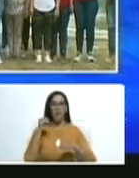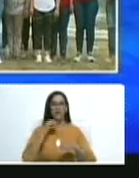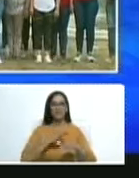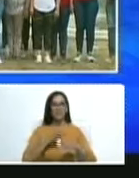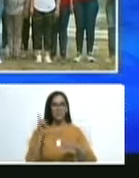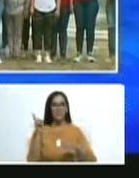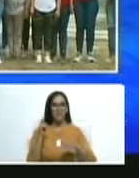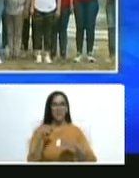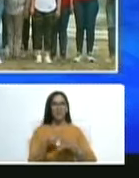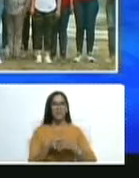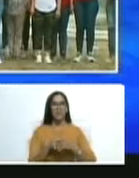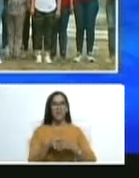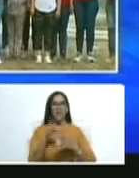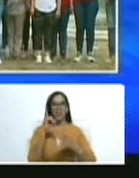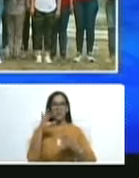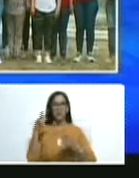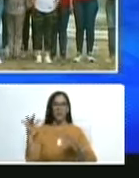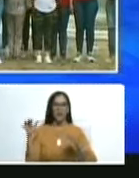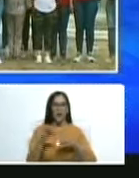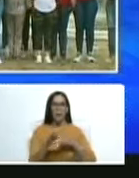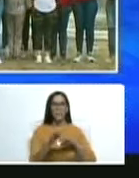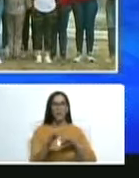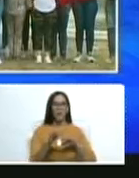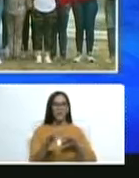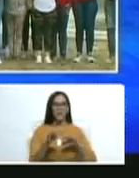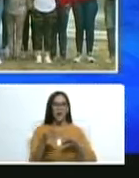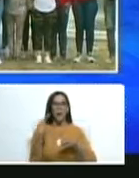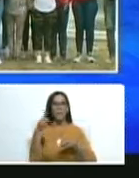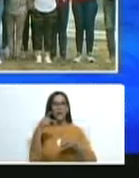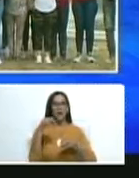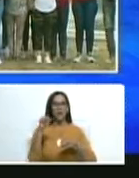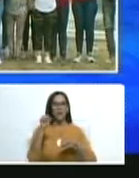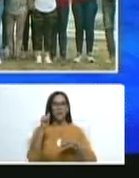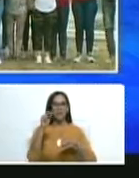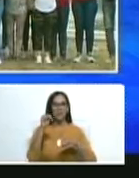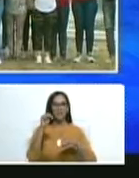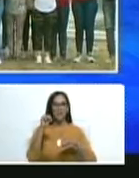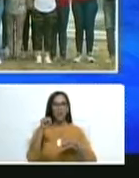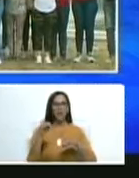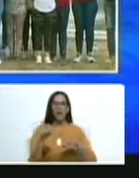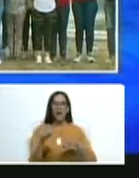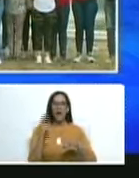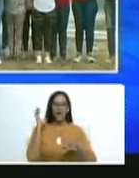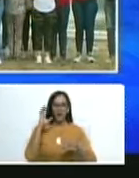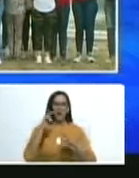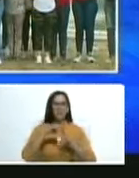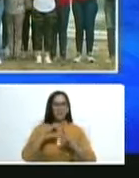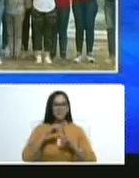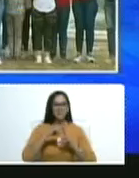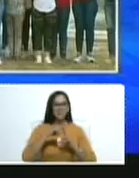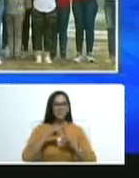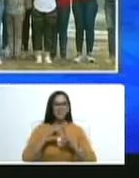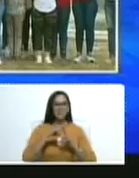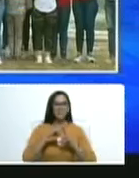en el sector Las Doradas, municipio Fernández Feo, parroquia San Rafael del Piñal, estado Táchira.